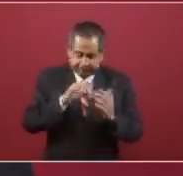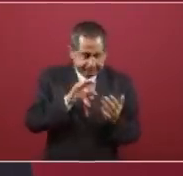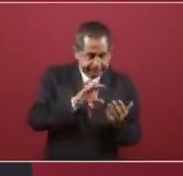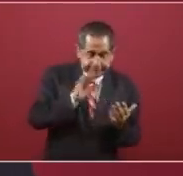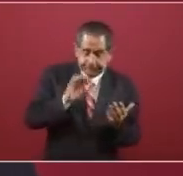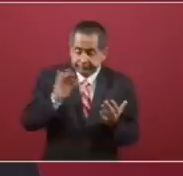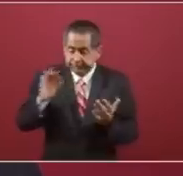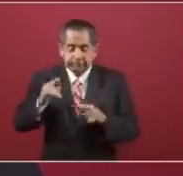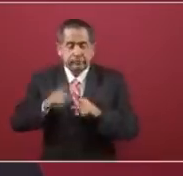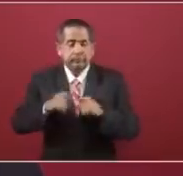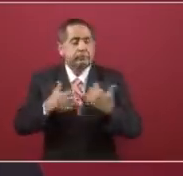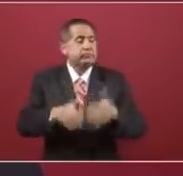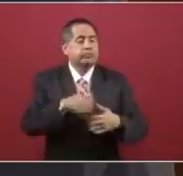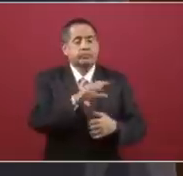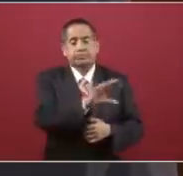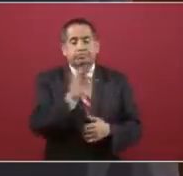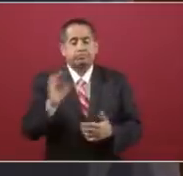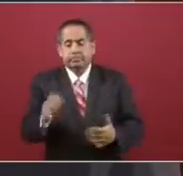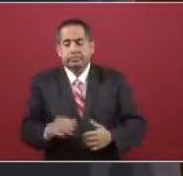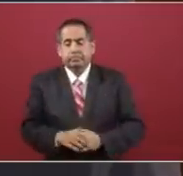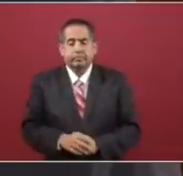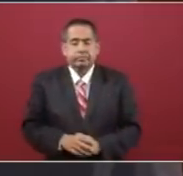de estas empresas.